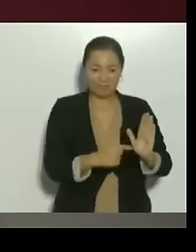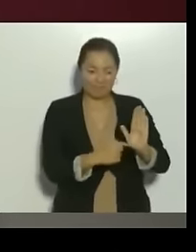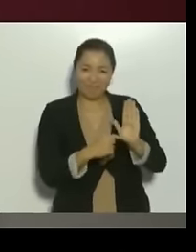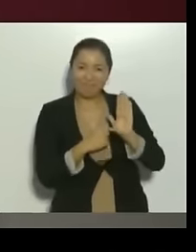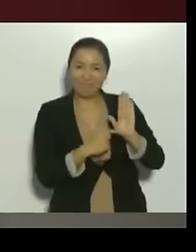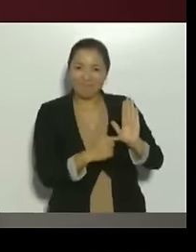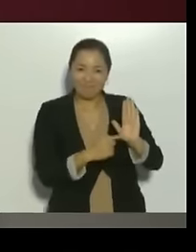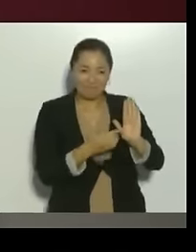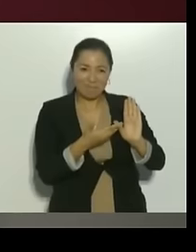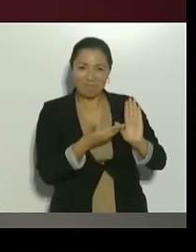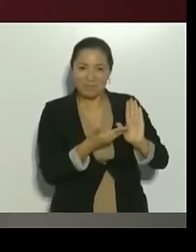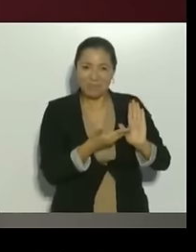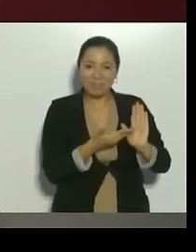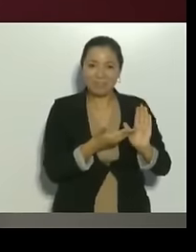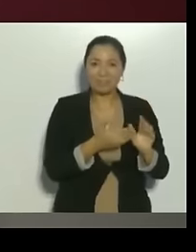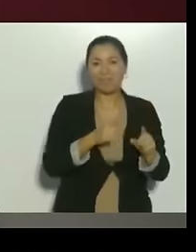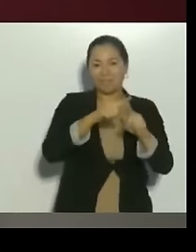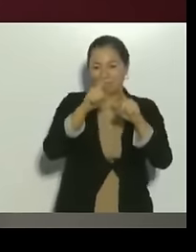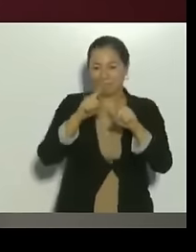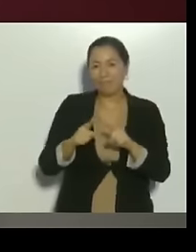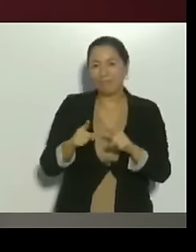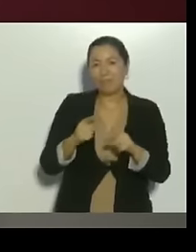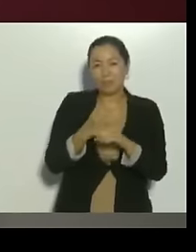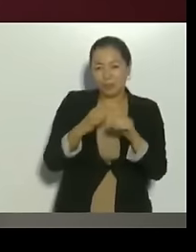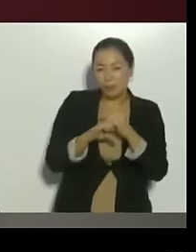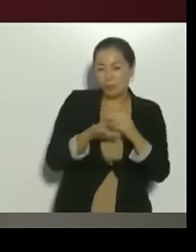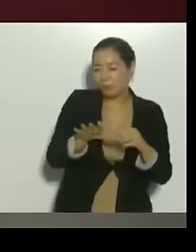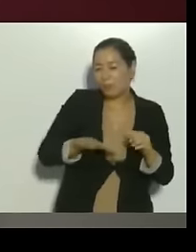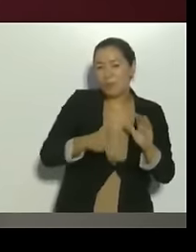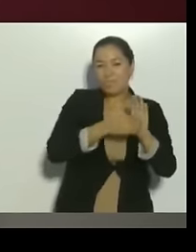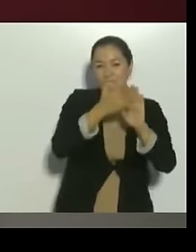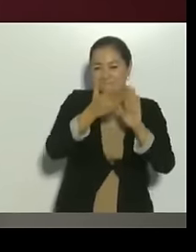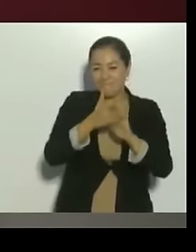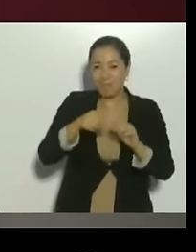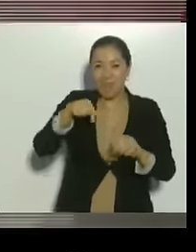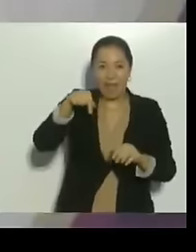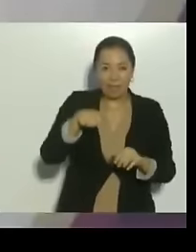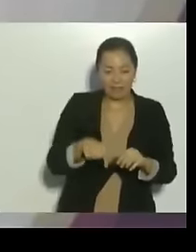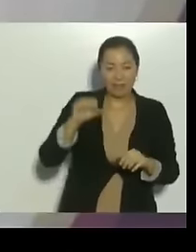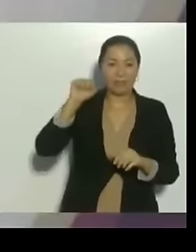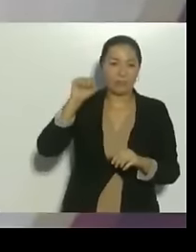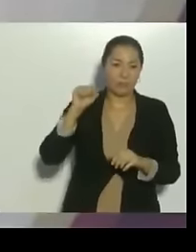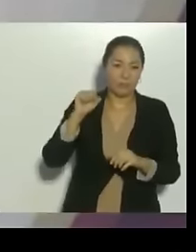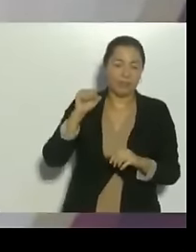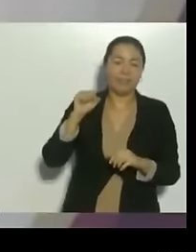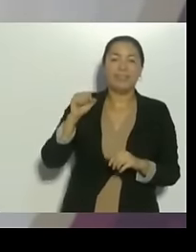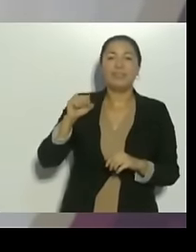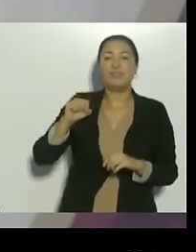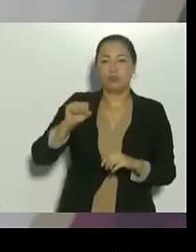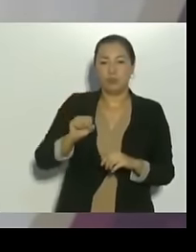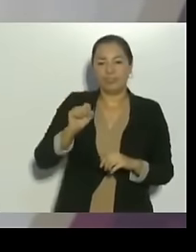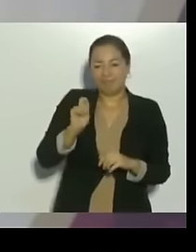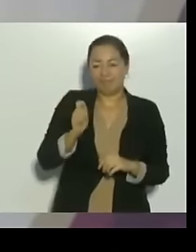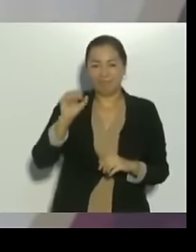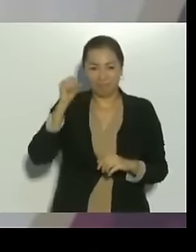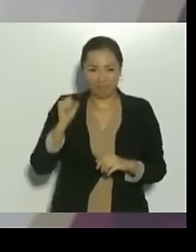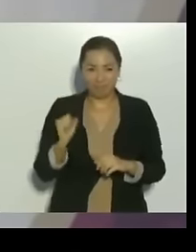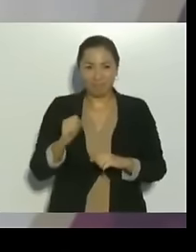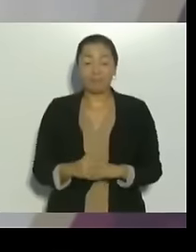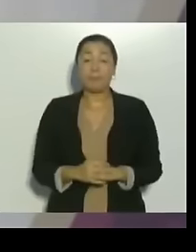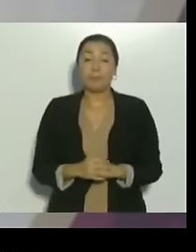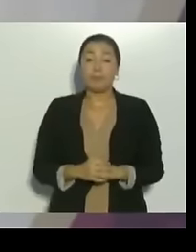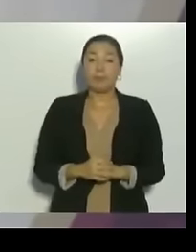rondan por los 300,000 1 millones de dólares eh las obras de infraestructura que les ha servido mucho a esos